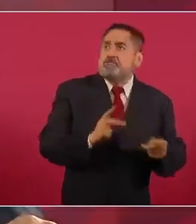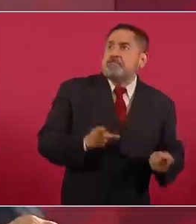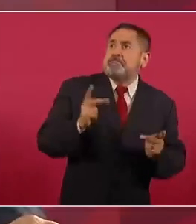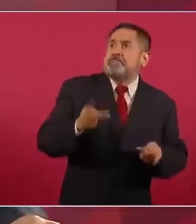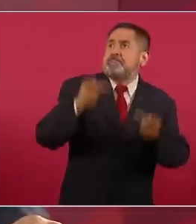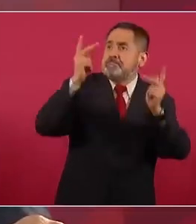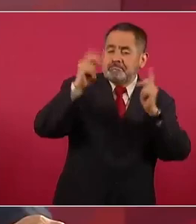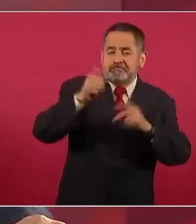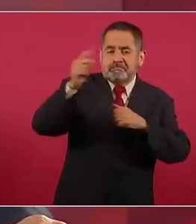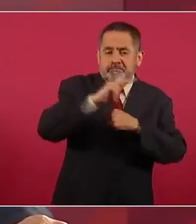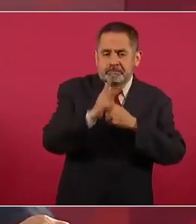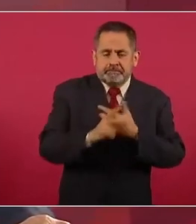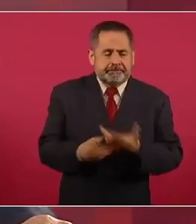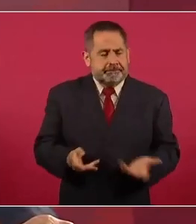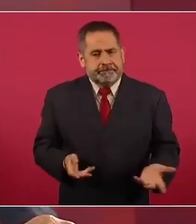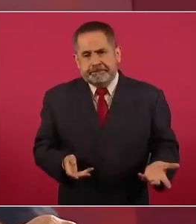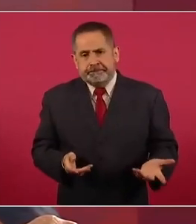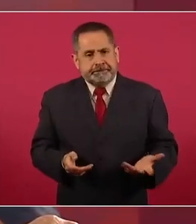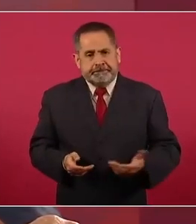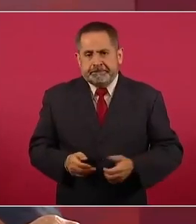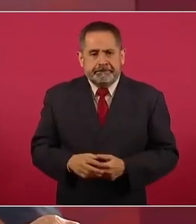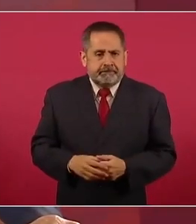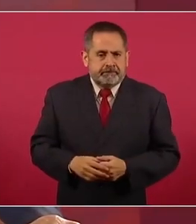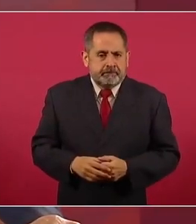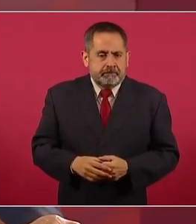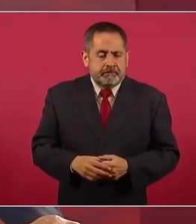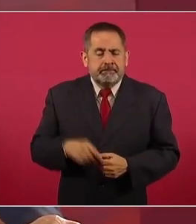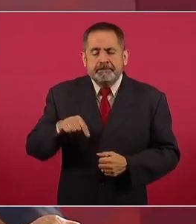Ya aquí lo dijimos.